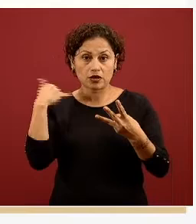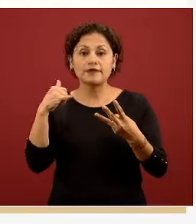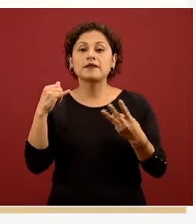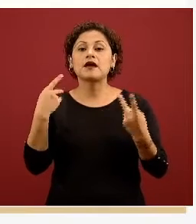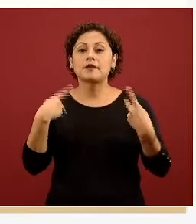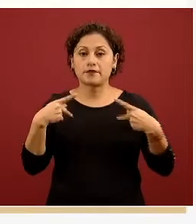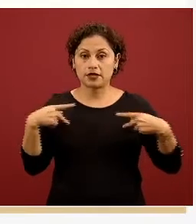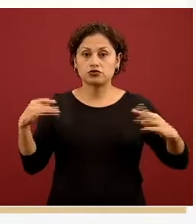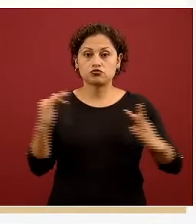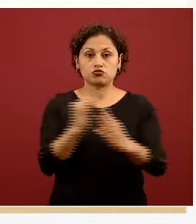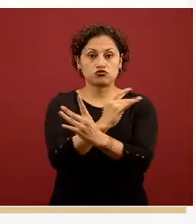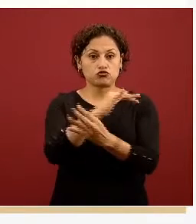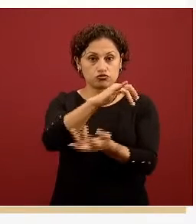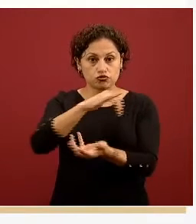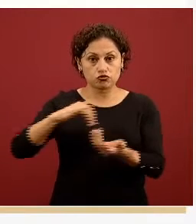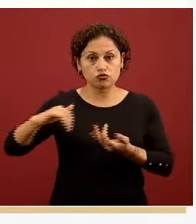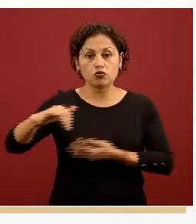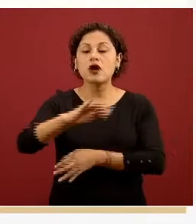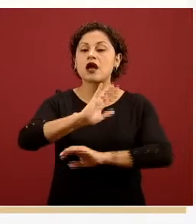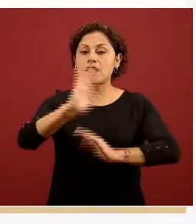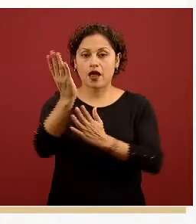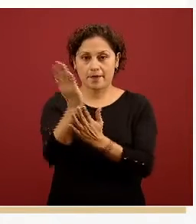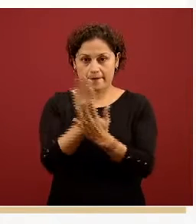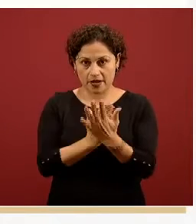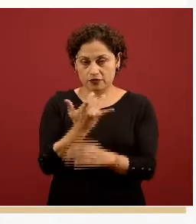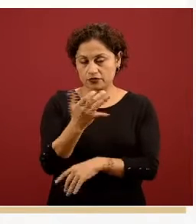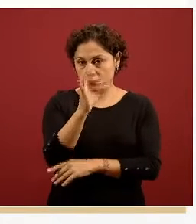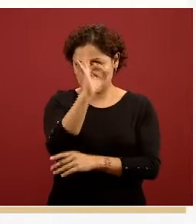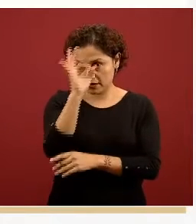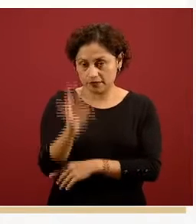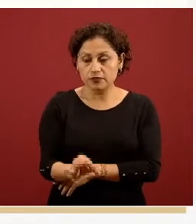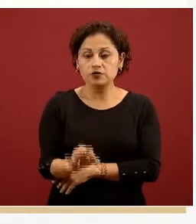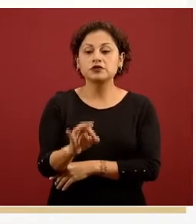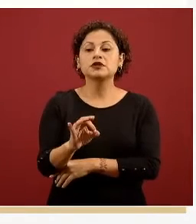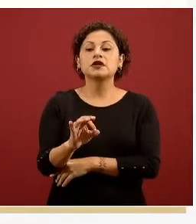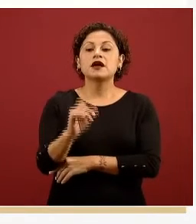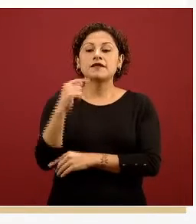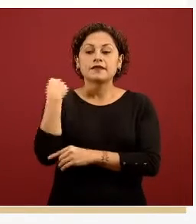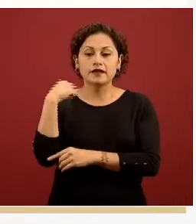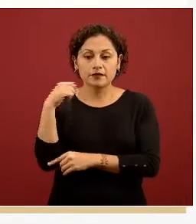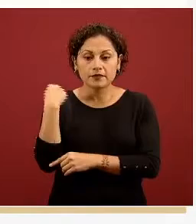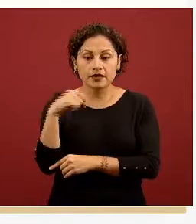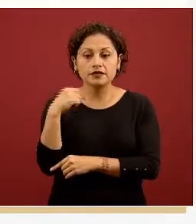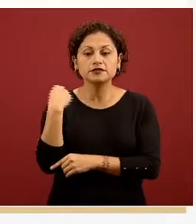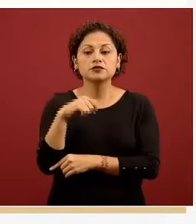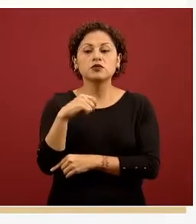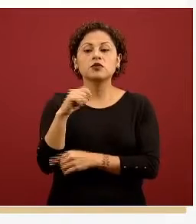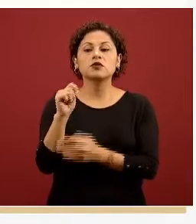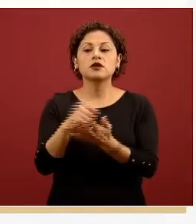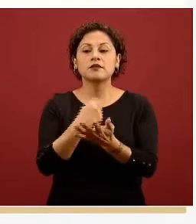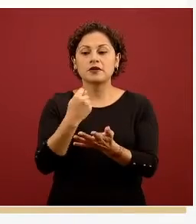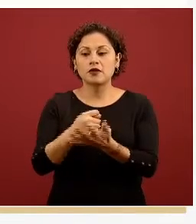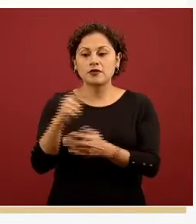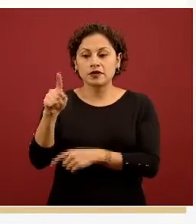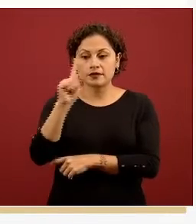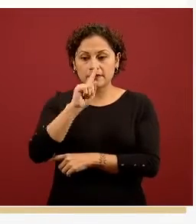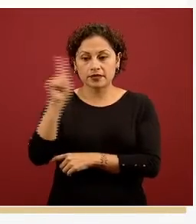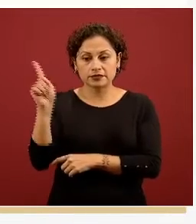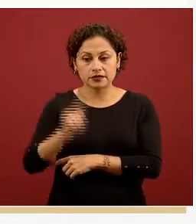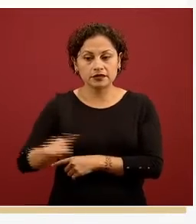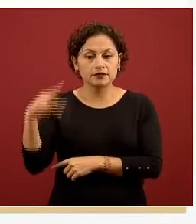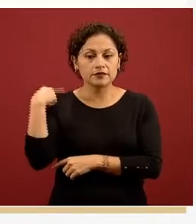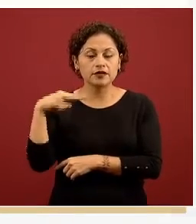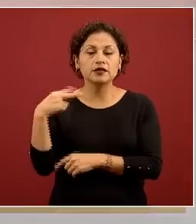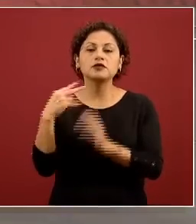de más del 50%. Tabasco, Tamaulipas, Tlaxcala, Veracruz y Zacatecas, por favor, quédense en